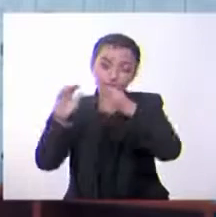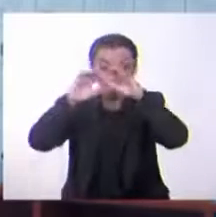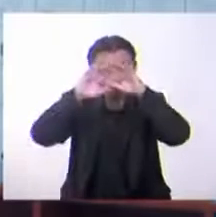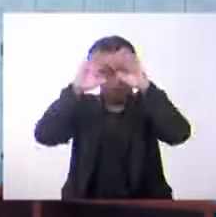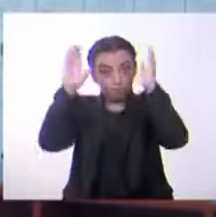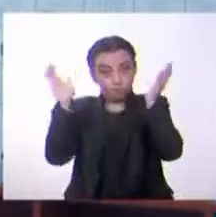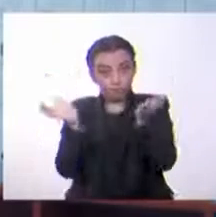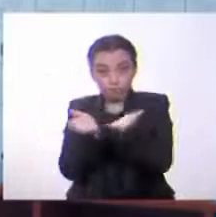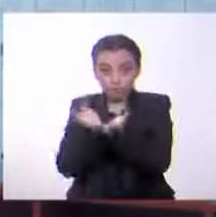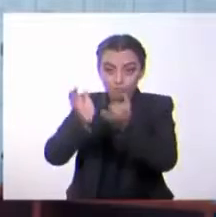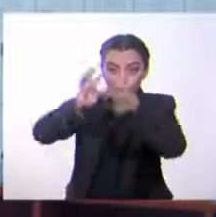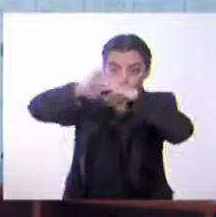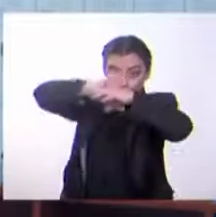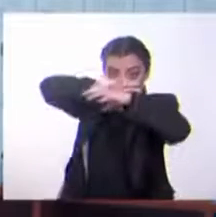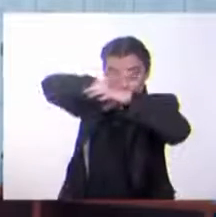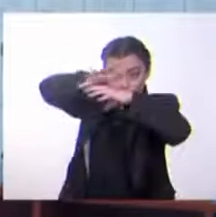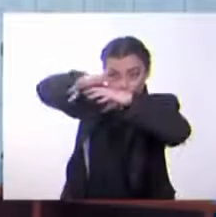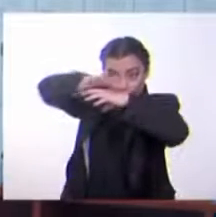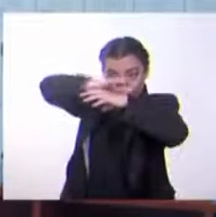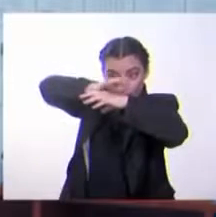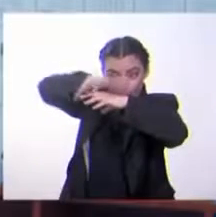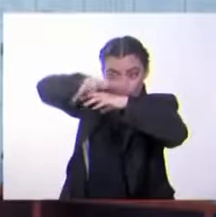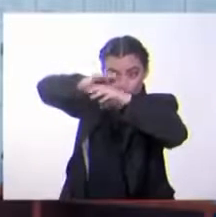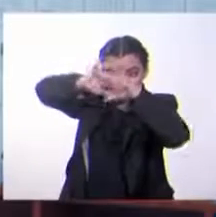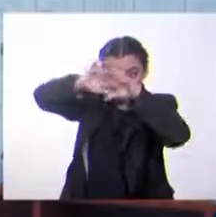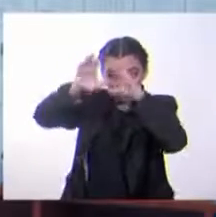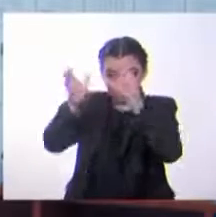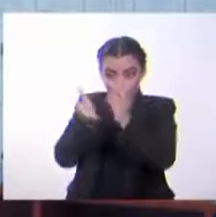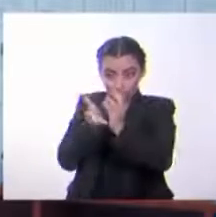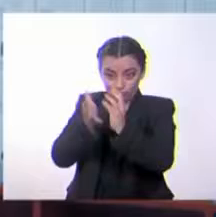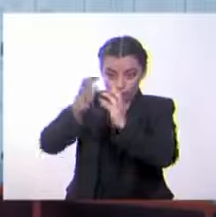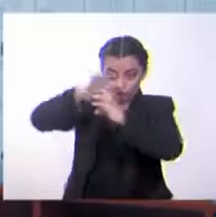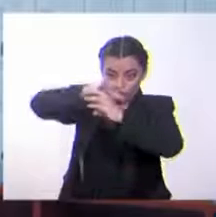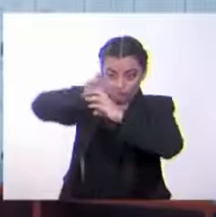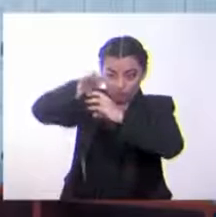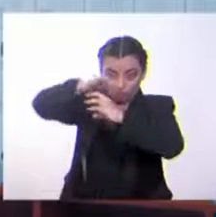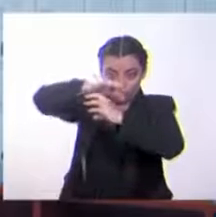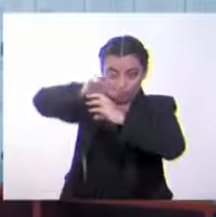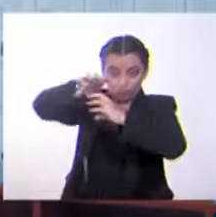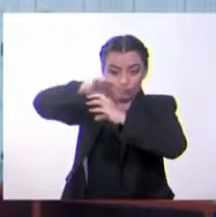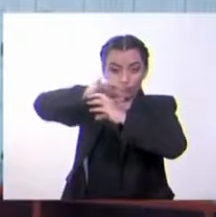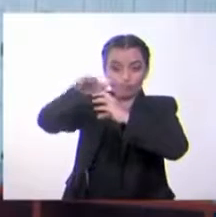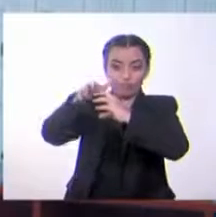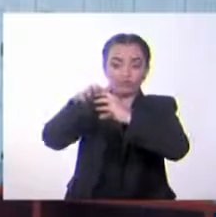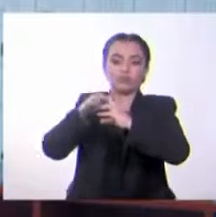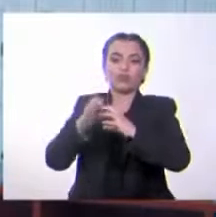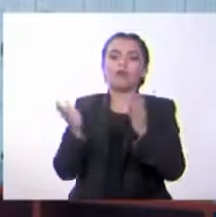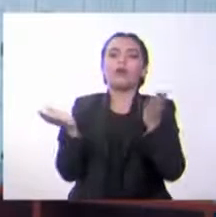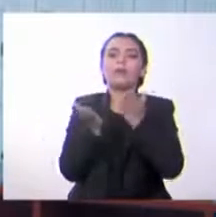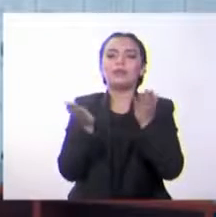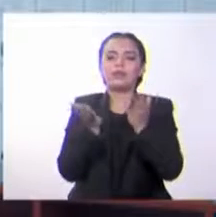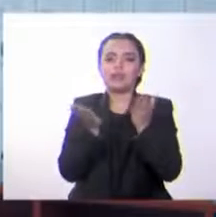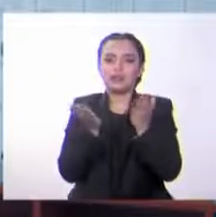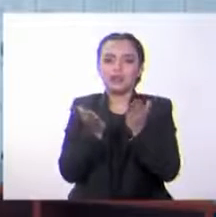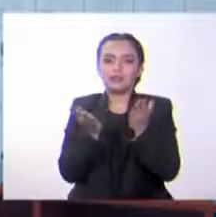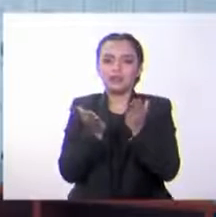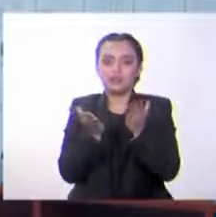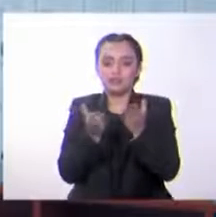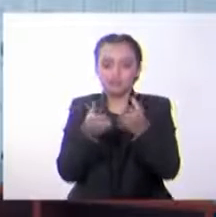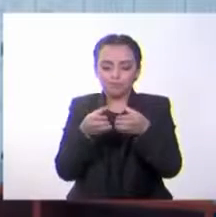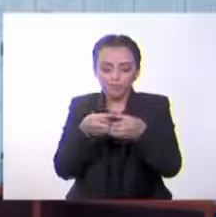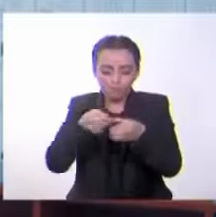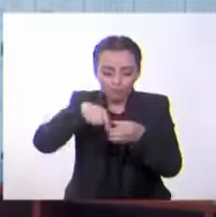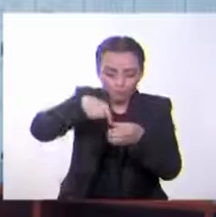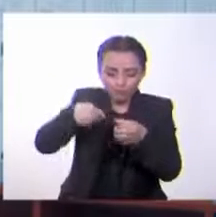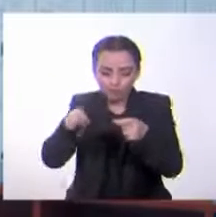parte atmosférica, vamos, como en la sesión anterior, a realizar un pequeño experimento. Y poco a